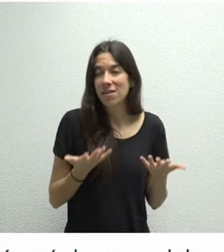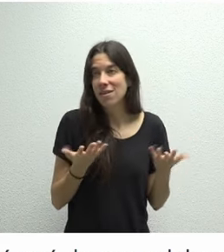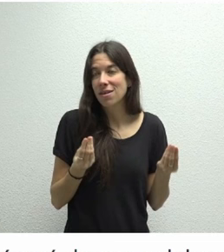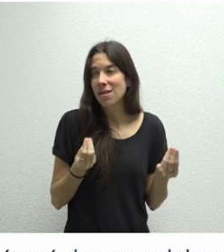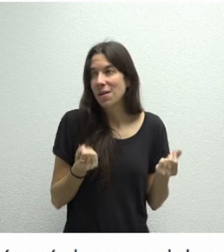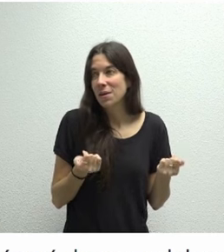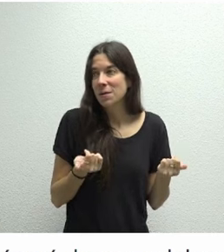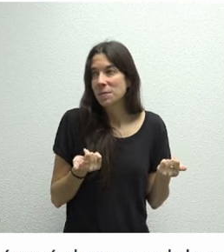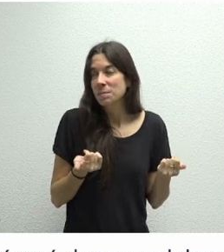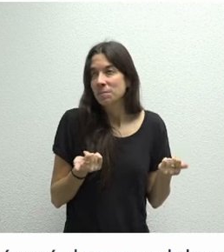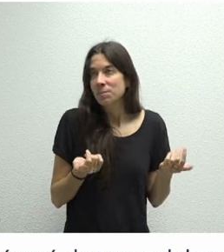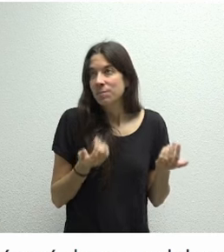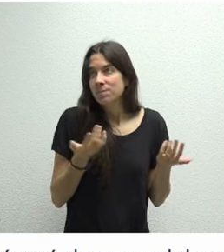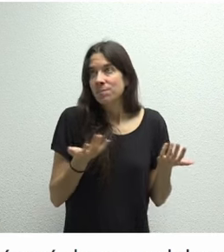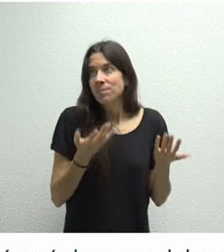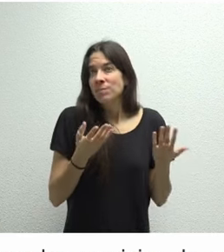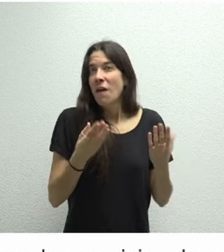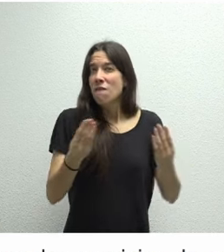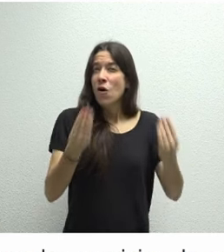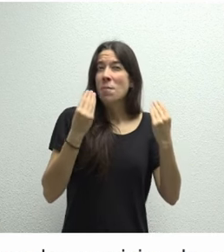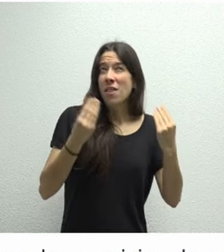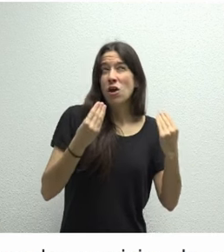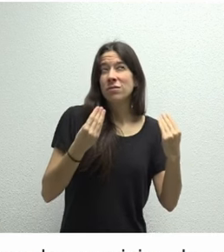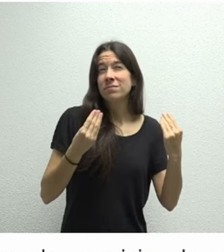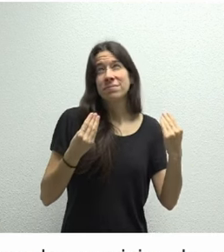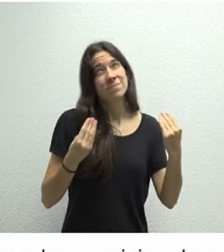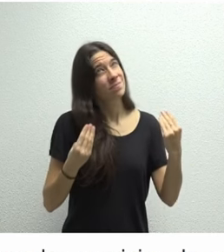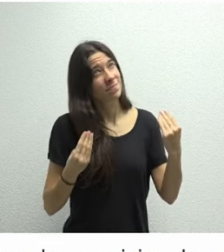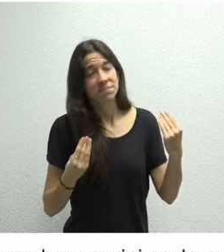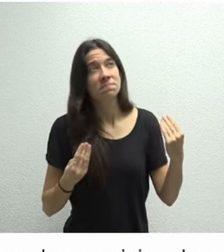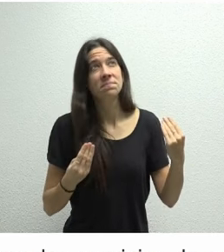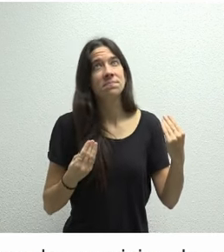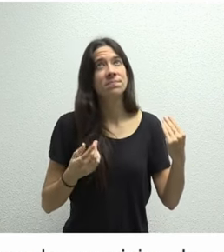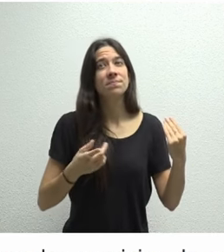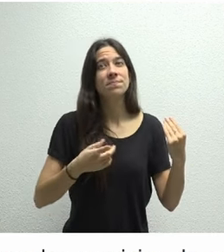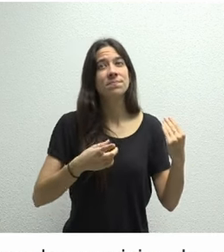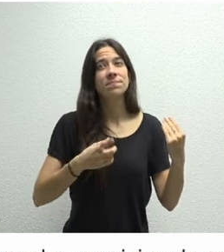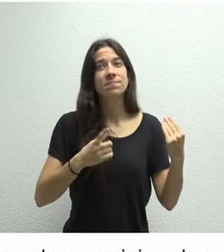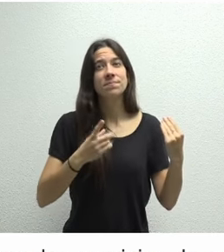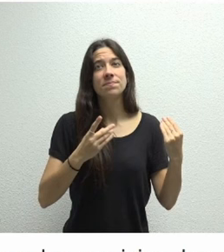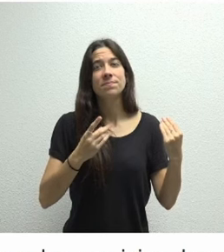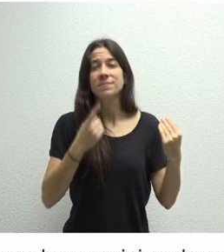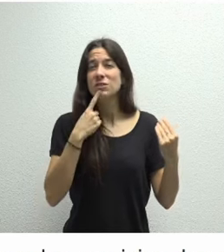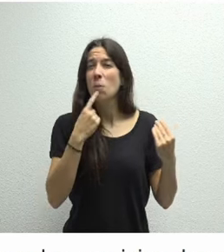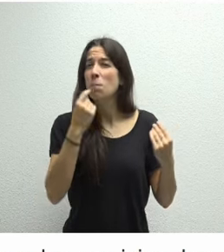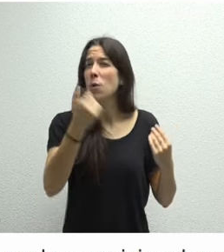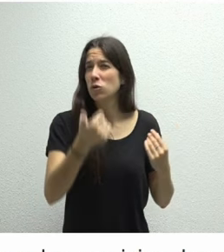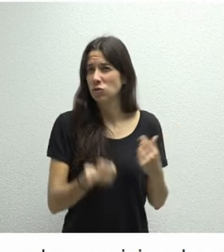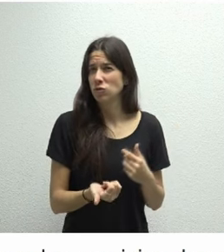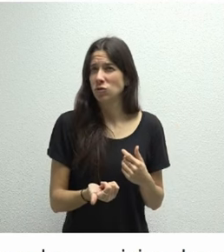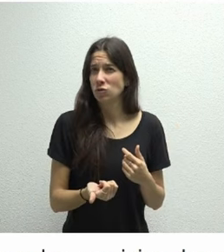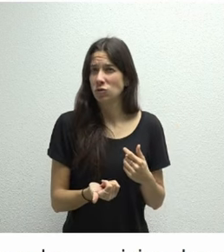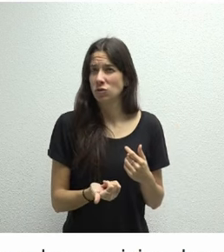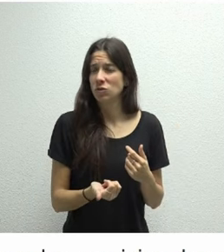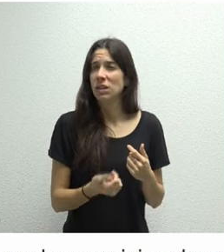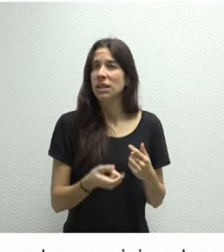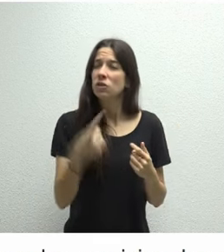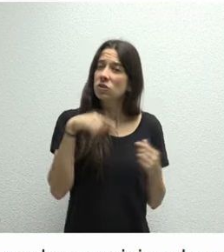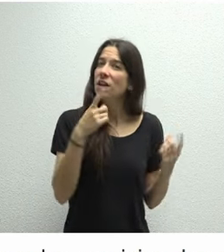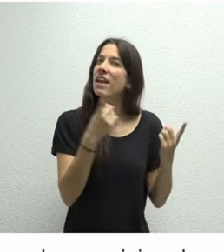No ya no ya formación sino son escasos y necesitamos